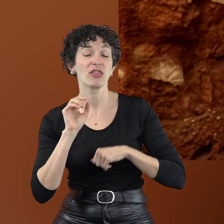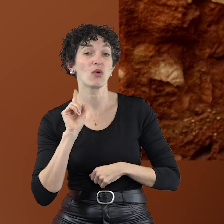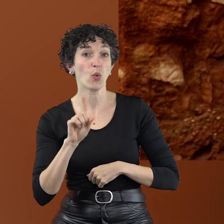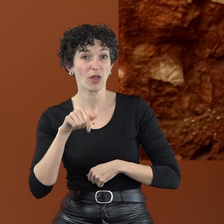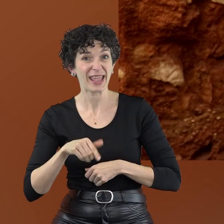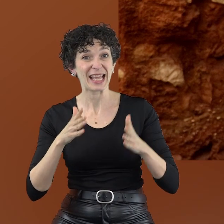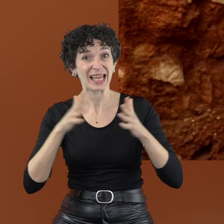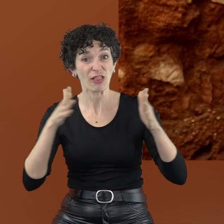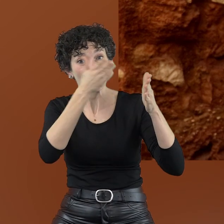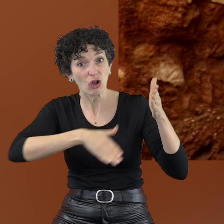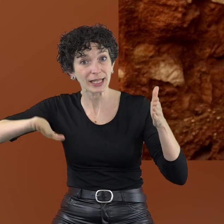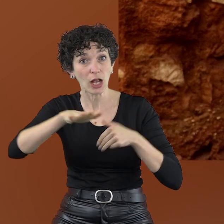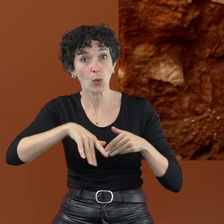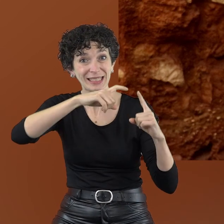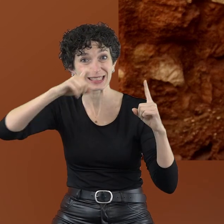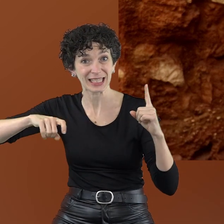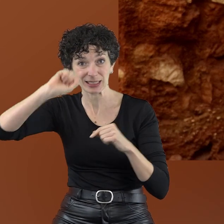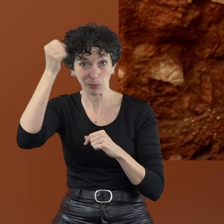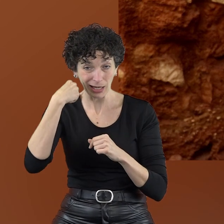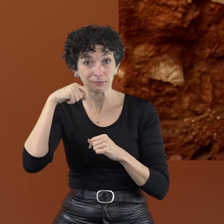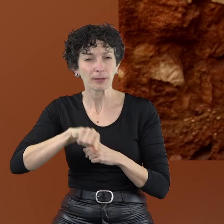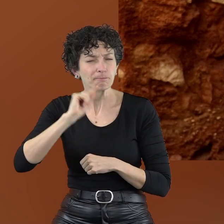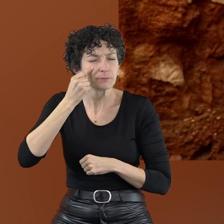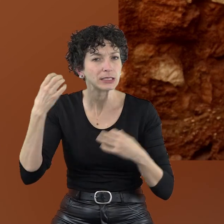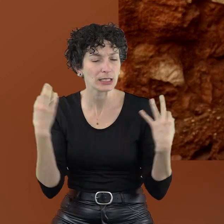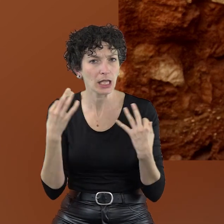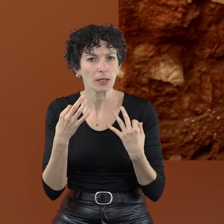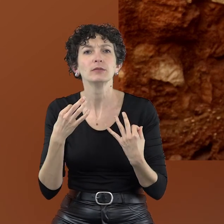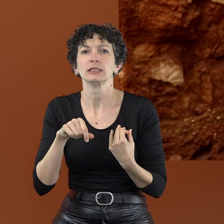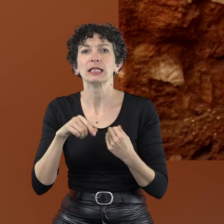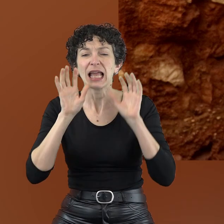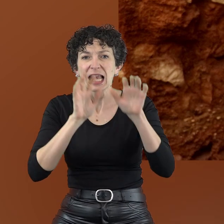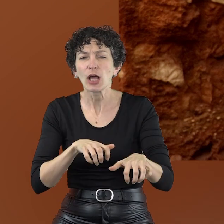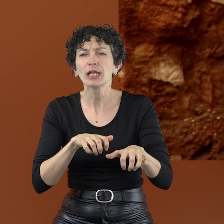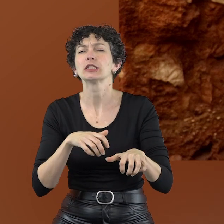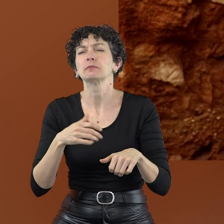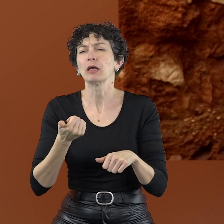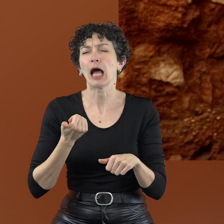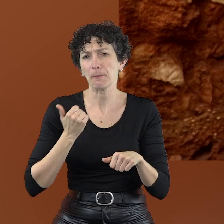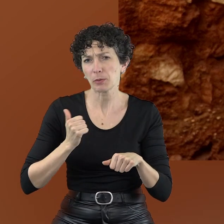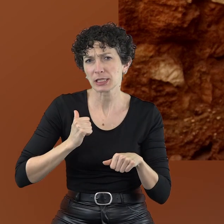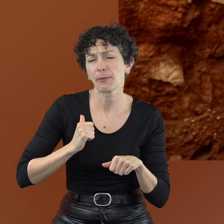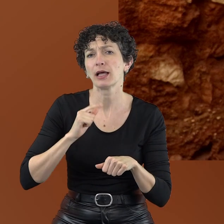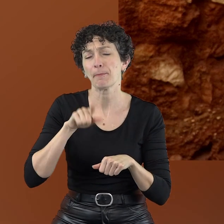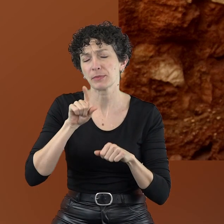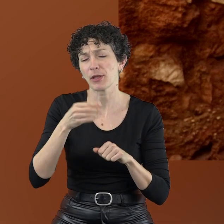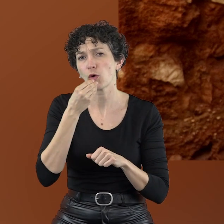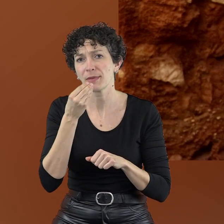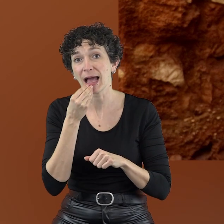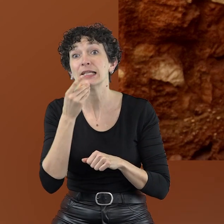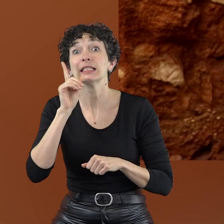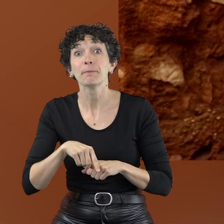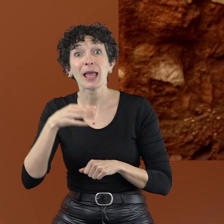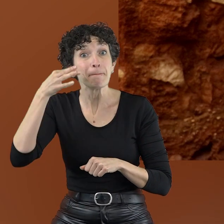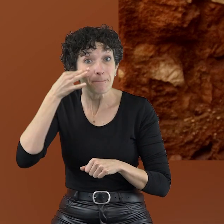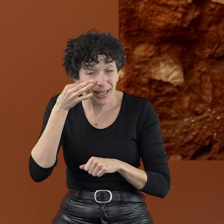Atapuerca, donde los investigadores detectaron evidencias de explotación y posible consumo de leones, así como aprovechamiento de sus pieles por